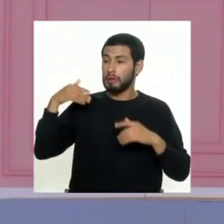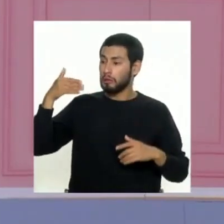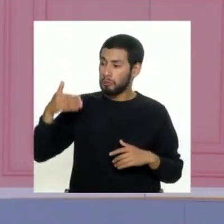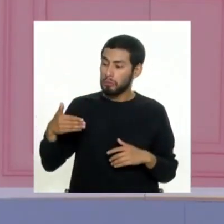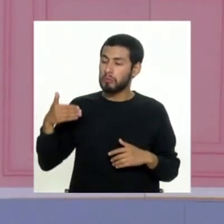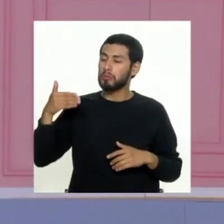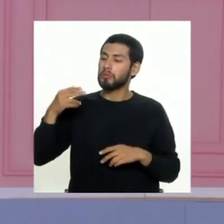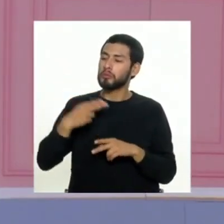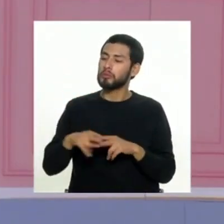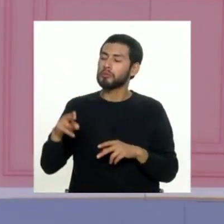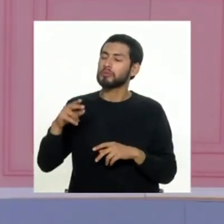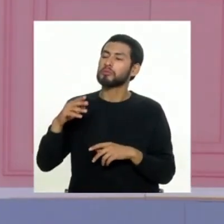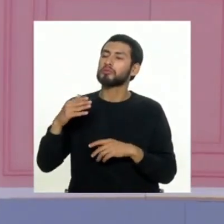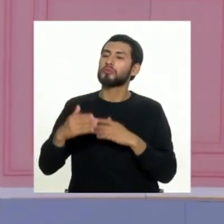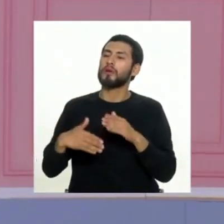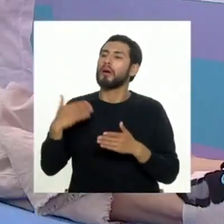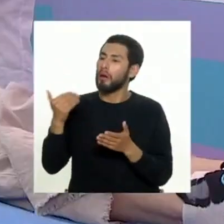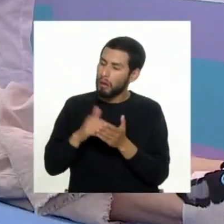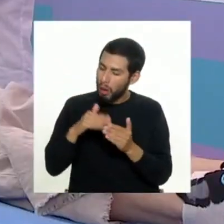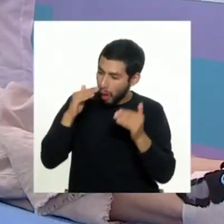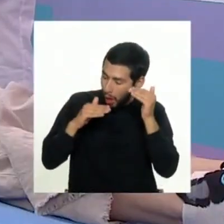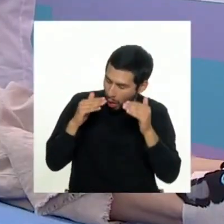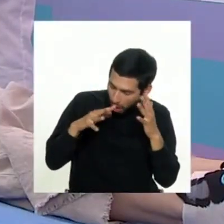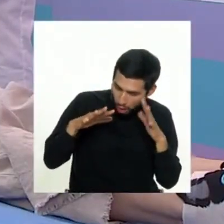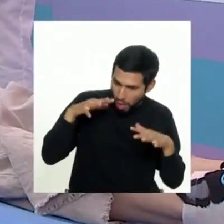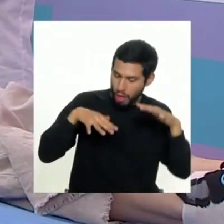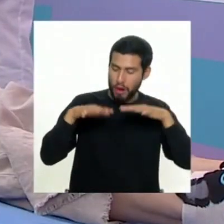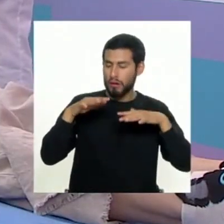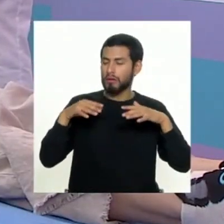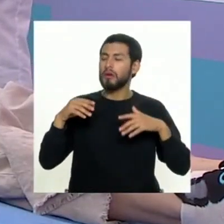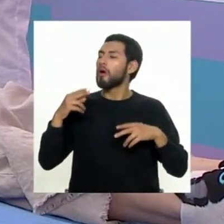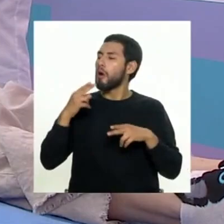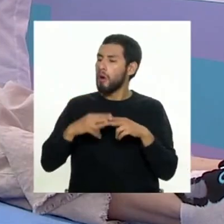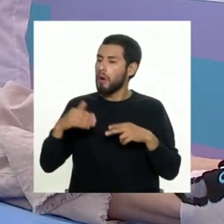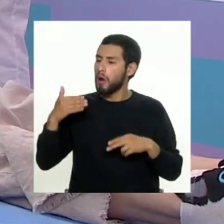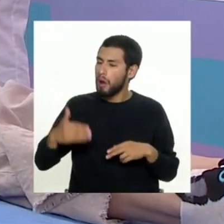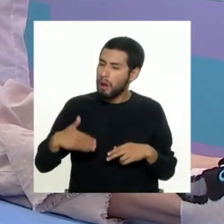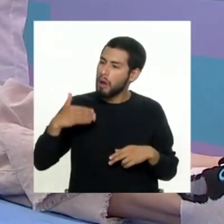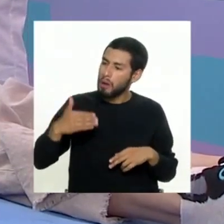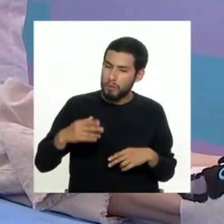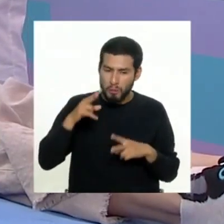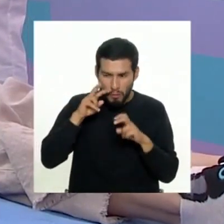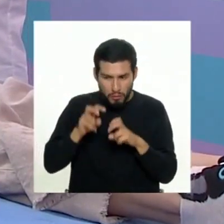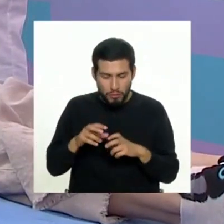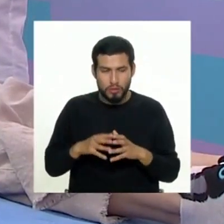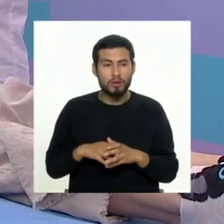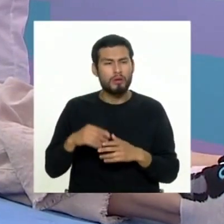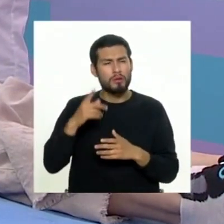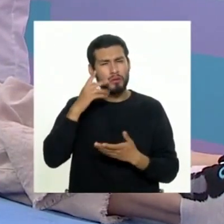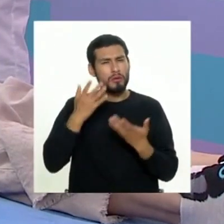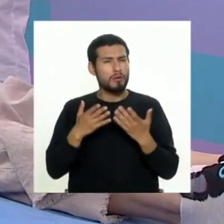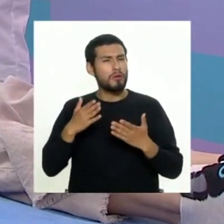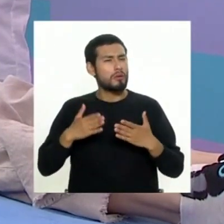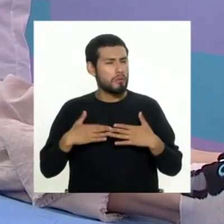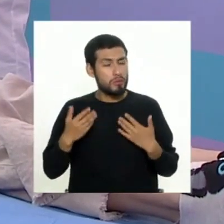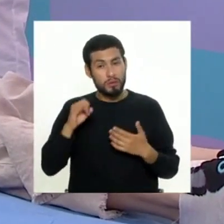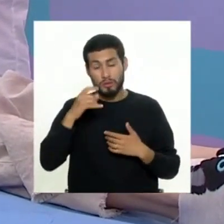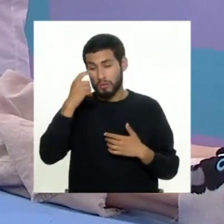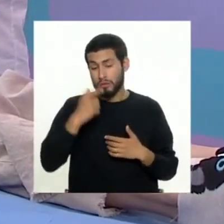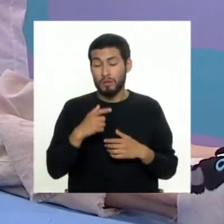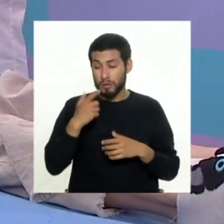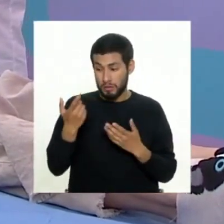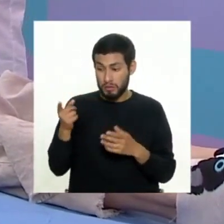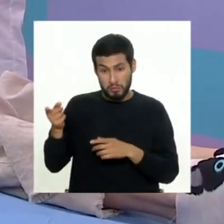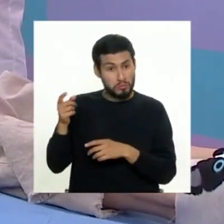de cuando en cuando, ¿no? No es de siempre. Y se podría realizar, yo pienso que sí, si el paciente